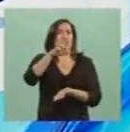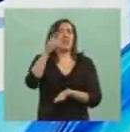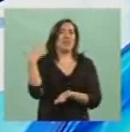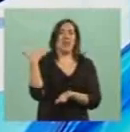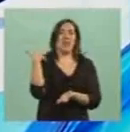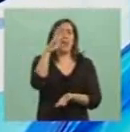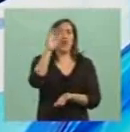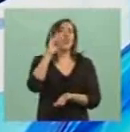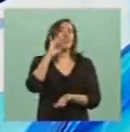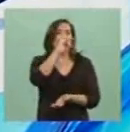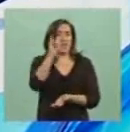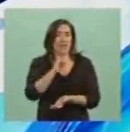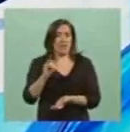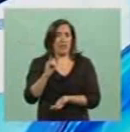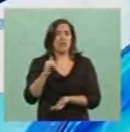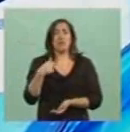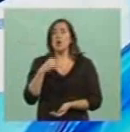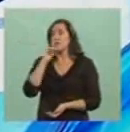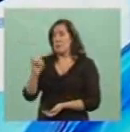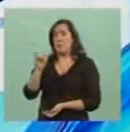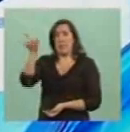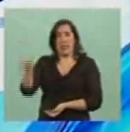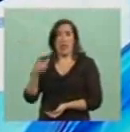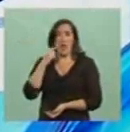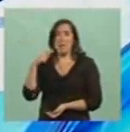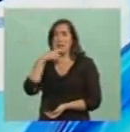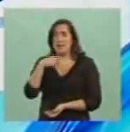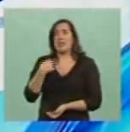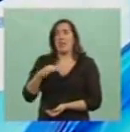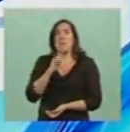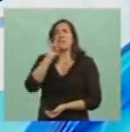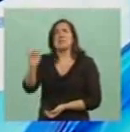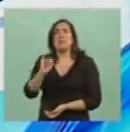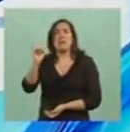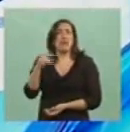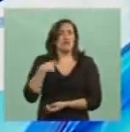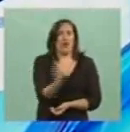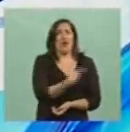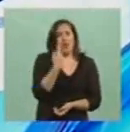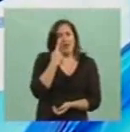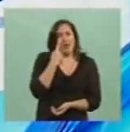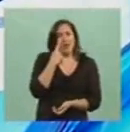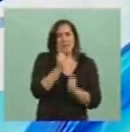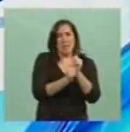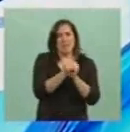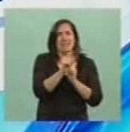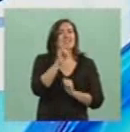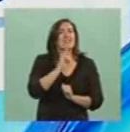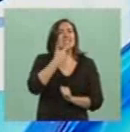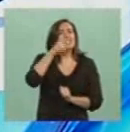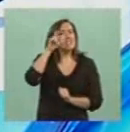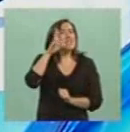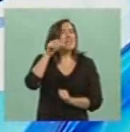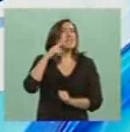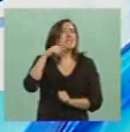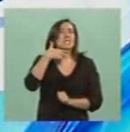emblemática. Yo le voy a explicar al señor Reichenhagen, todos la conocen, la Serenísima. Tenemos que explicarle que junto con otra importantísima empresa argentina